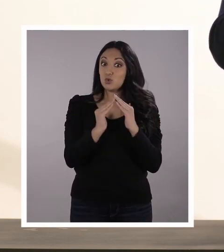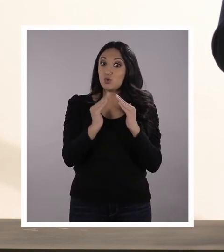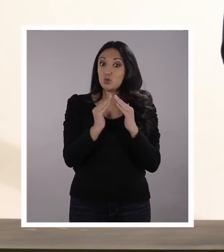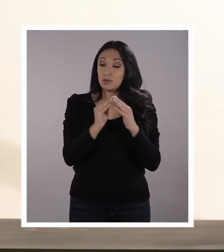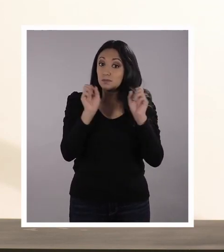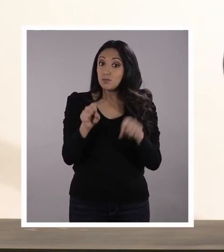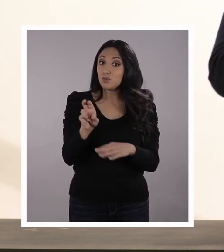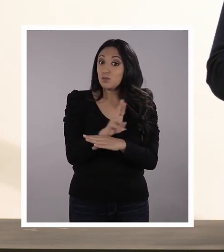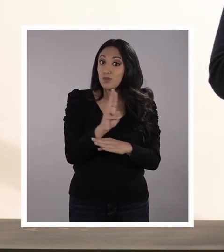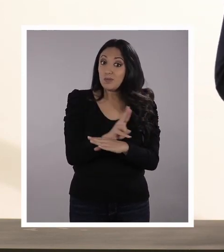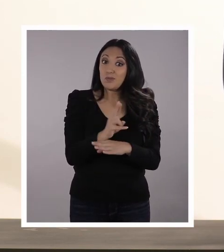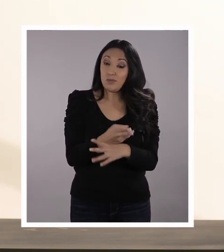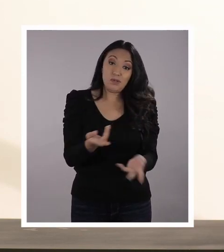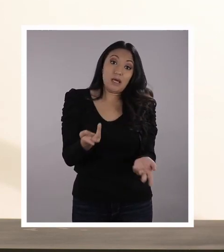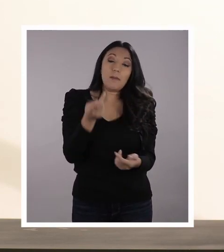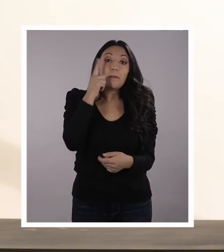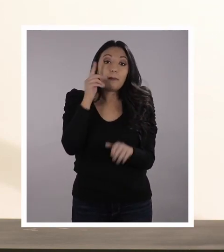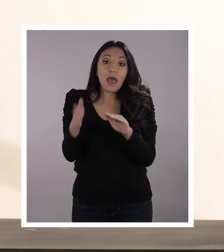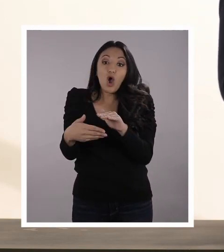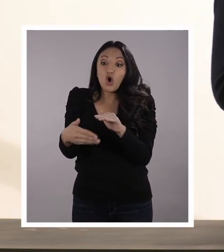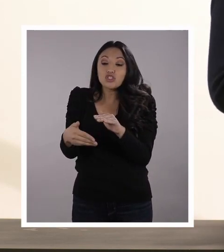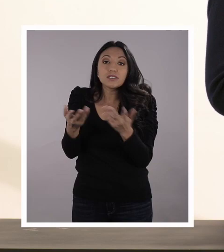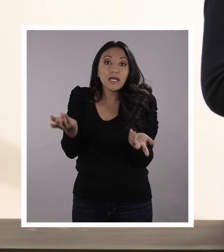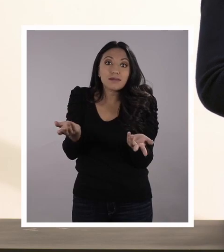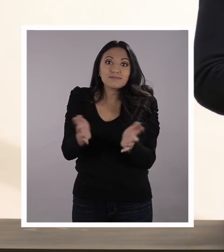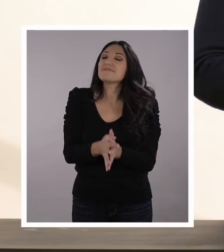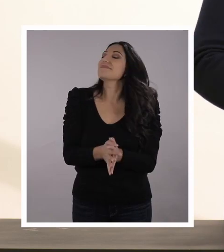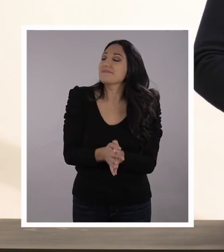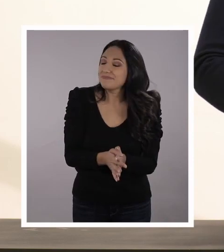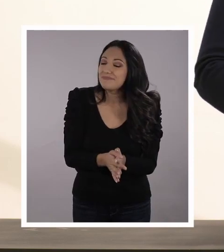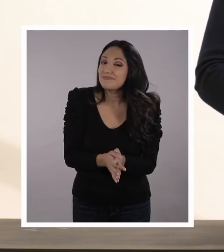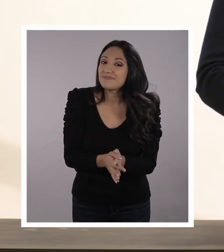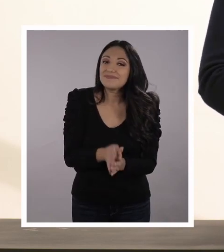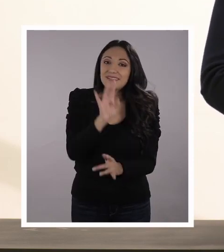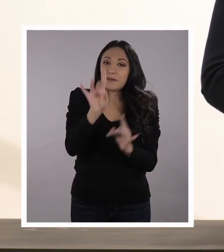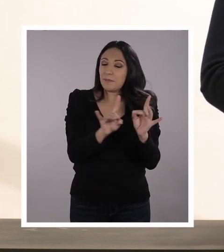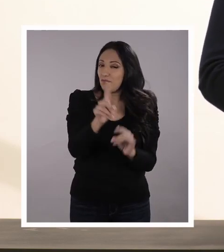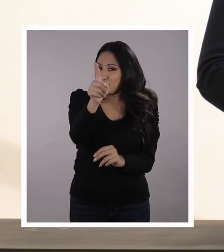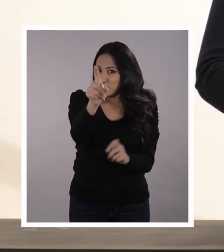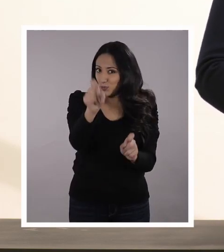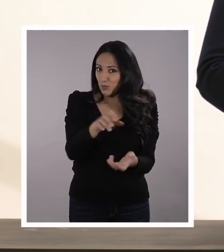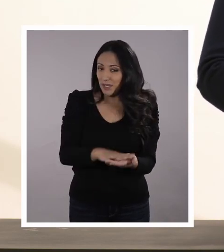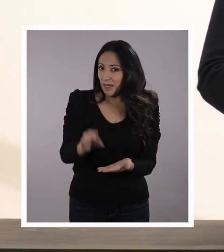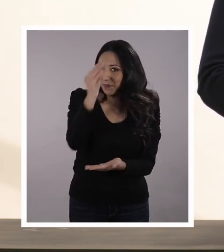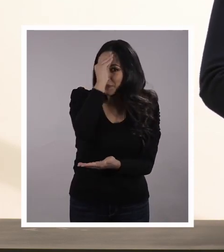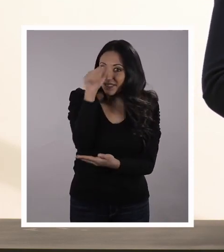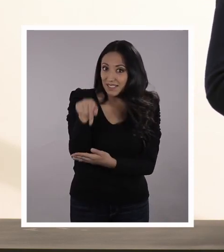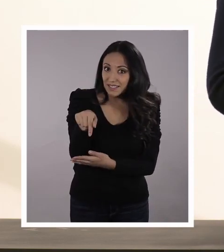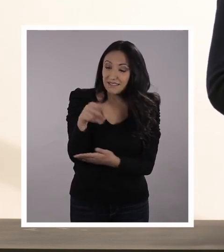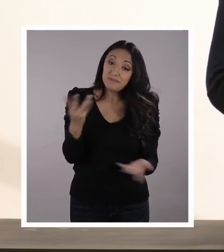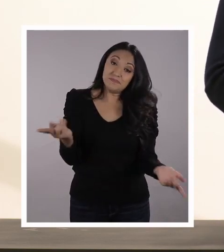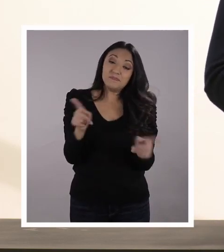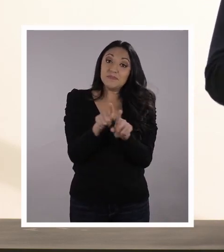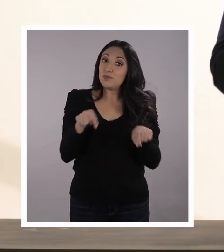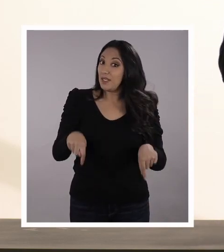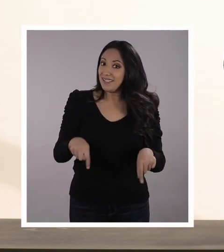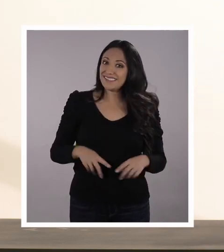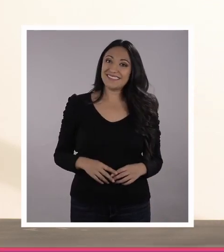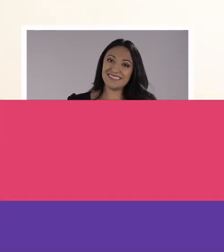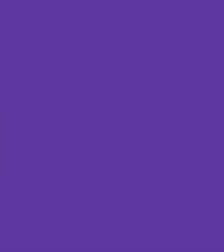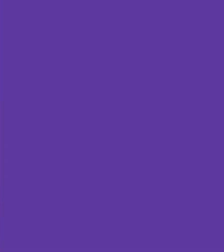útil en casa cuando tienes que preparar, por ejemplo, algo en familia. Espectacular. Estoy seguro que ustedes la pueden hacer en casa como nosotros lo hicimos aquí en el